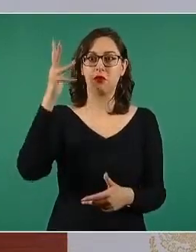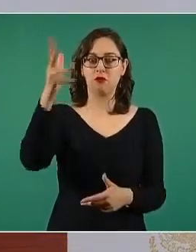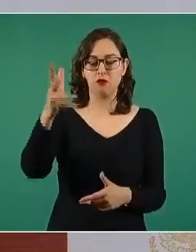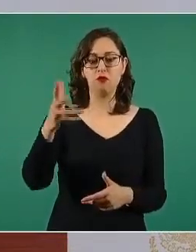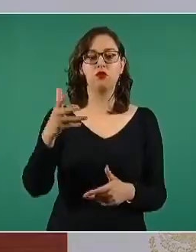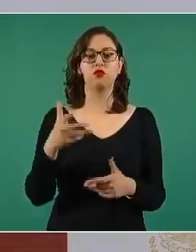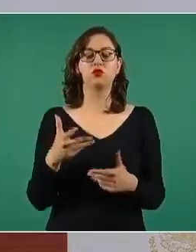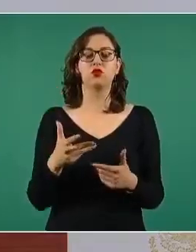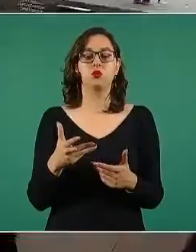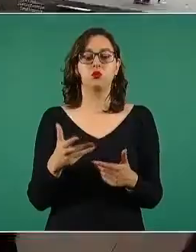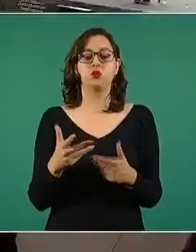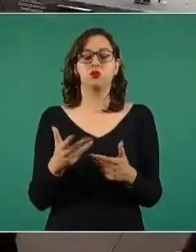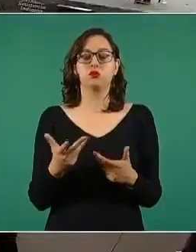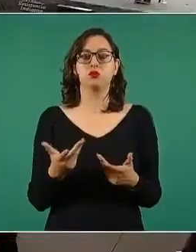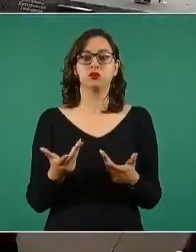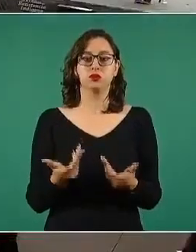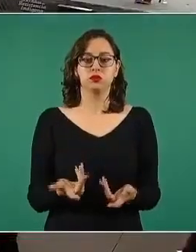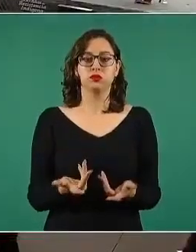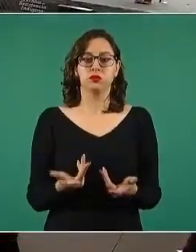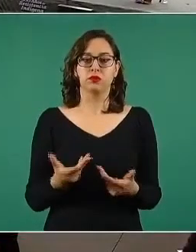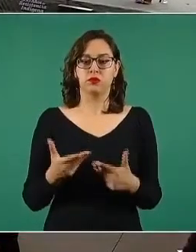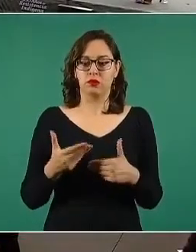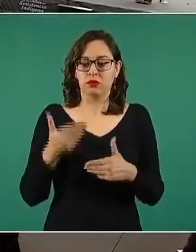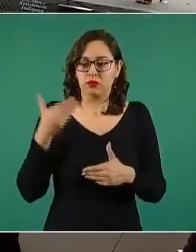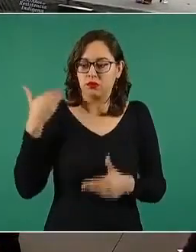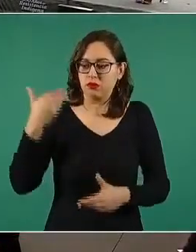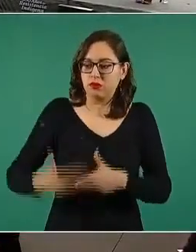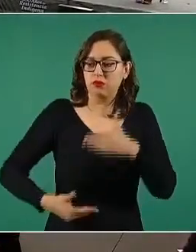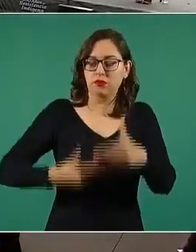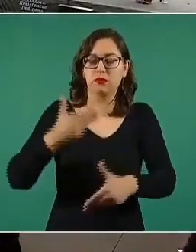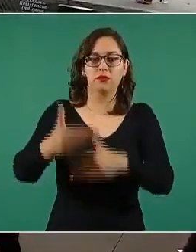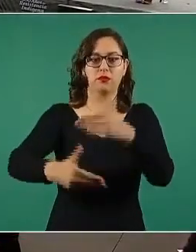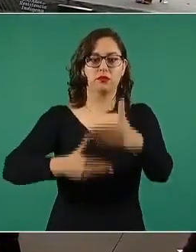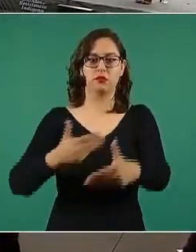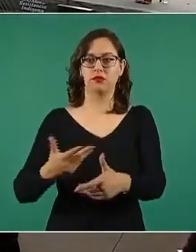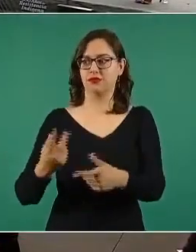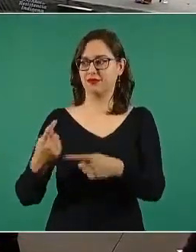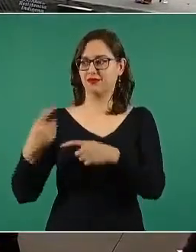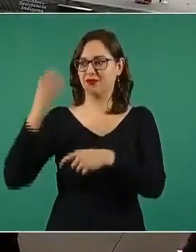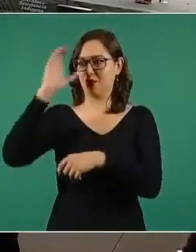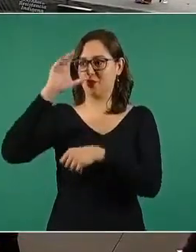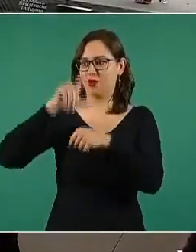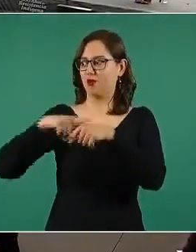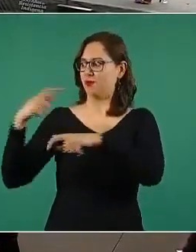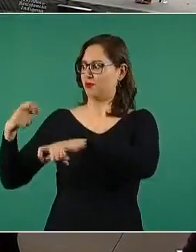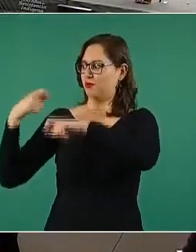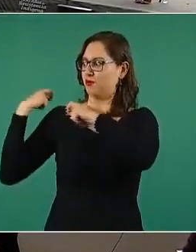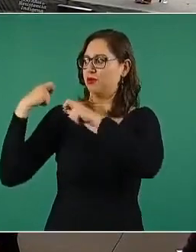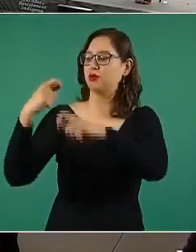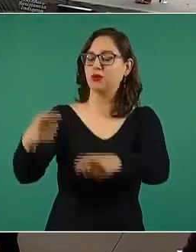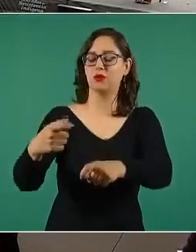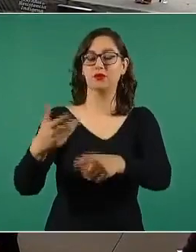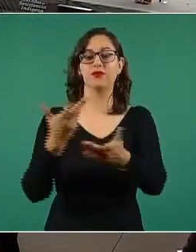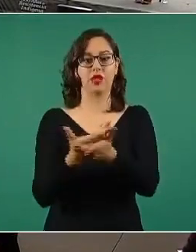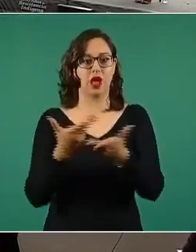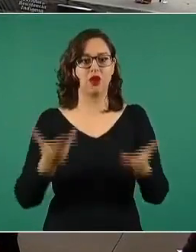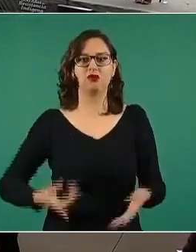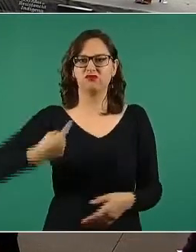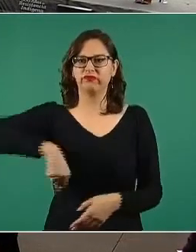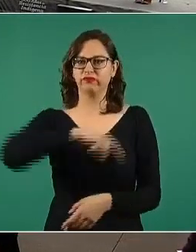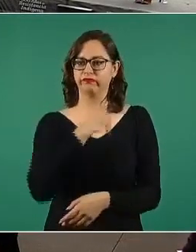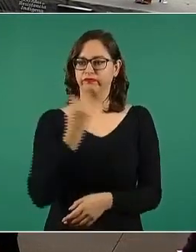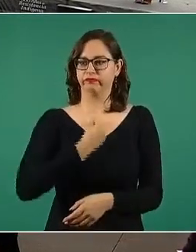con base en lo que creían nuestros ancestros que merecíamos. Estarían orgullosos de